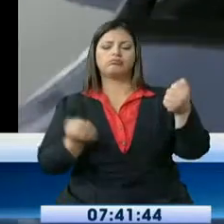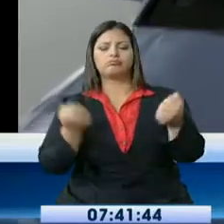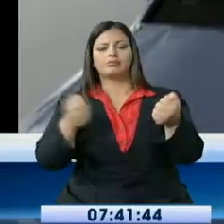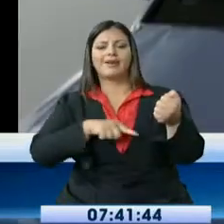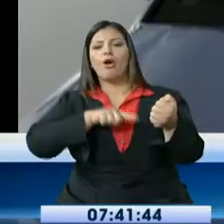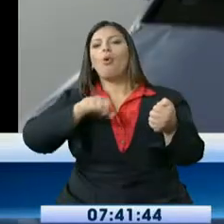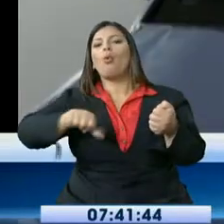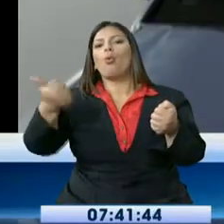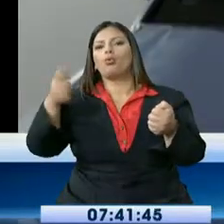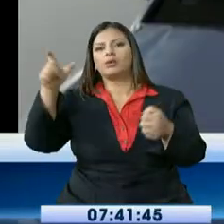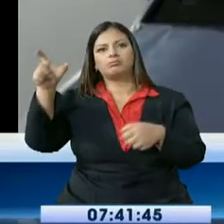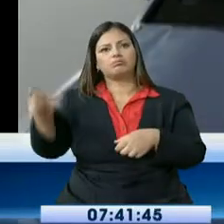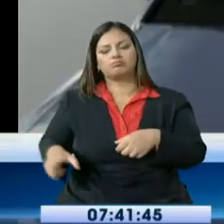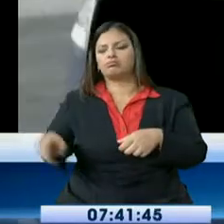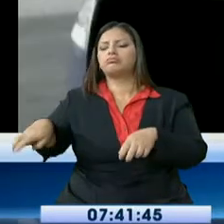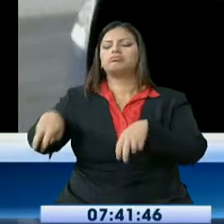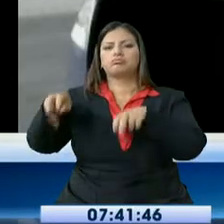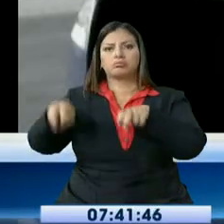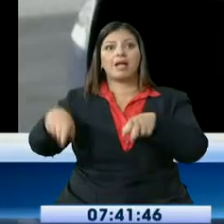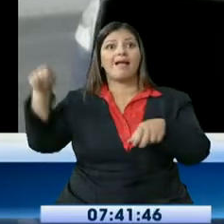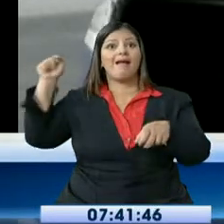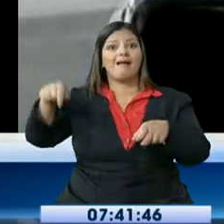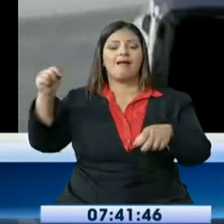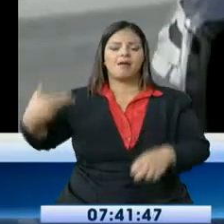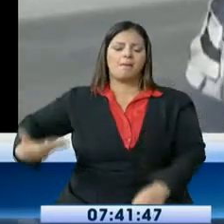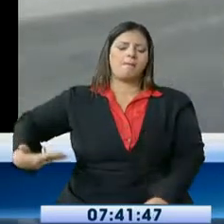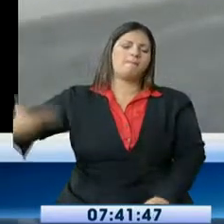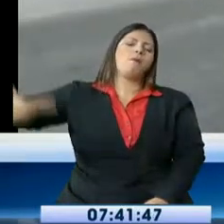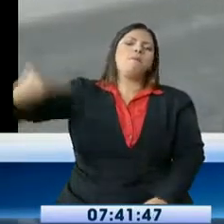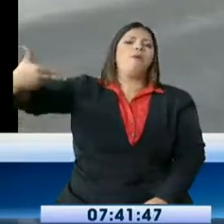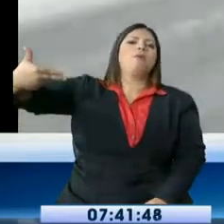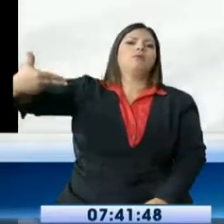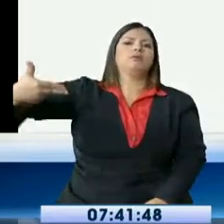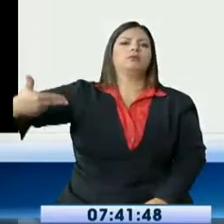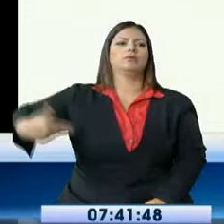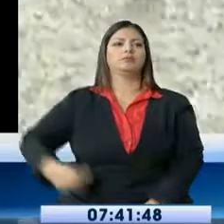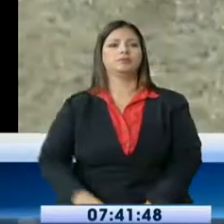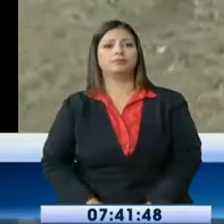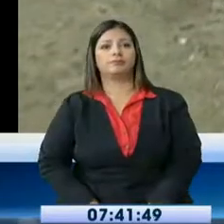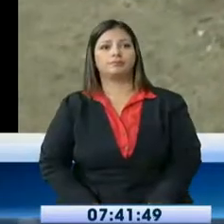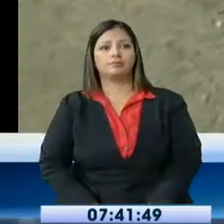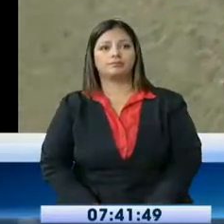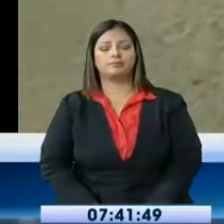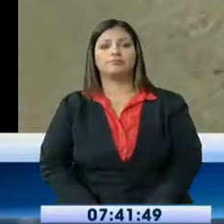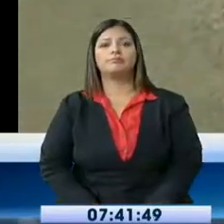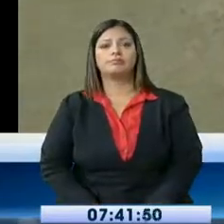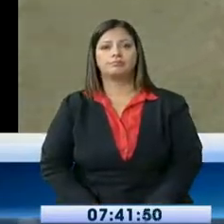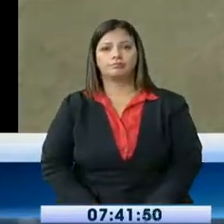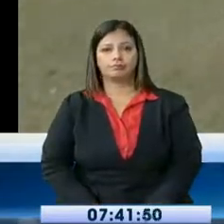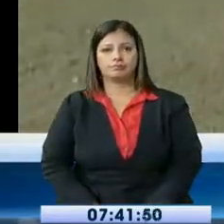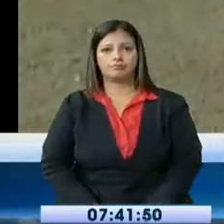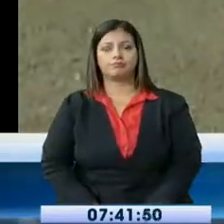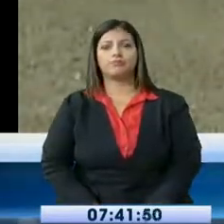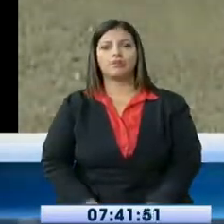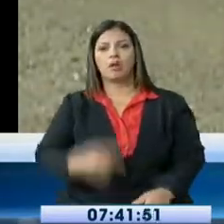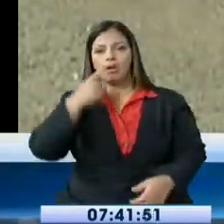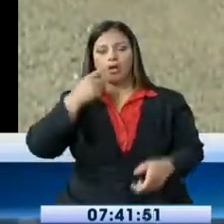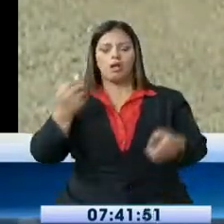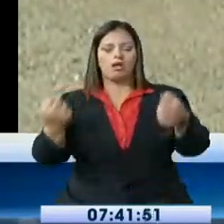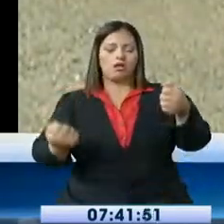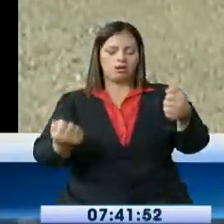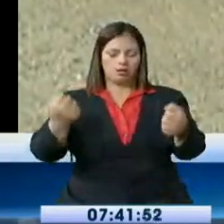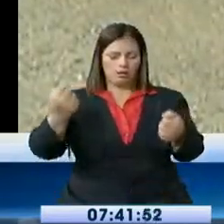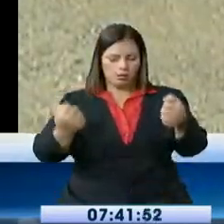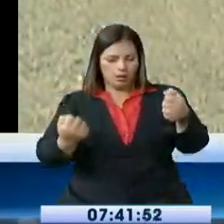disparos. Avanzó un poco el carro, como ustedes pueden observar. El carro fue, primero el piloto fue impactado en un lado y avanzó acá